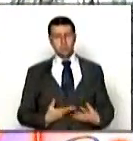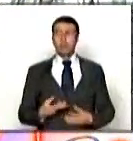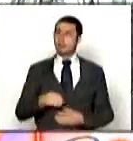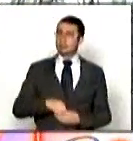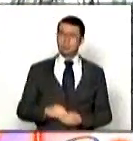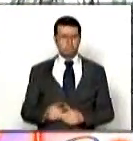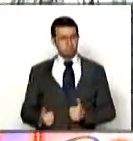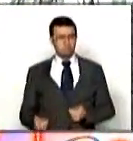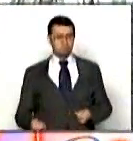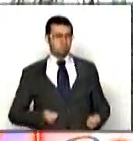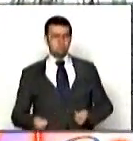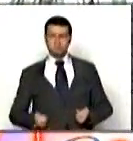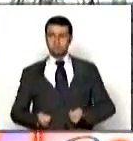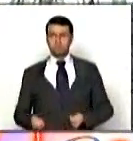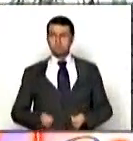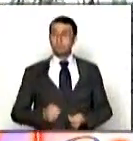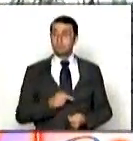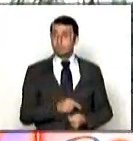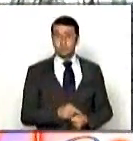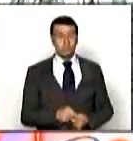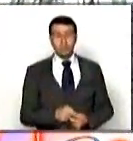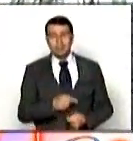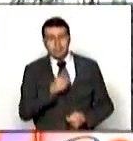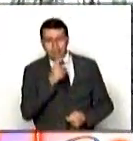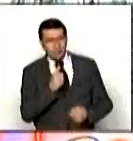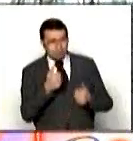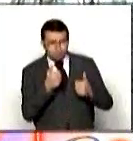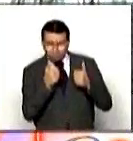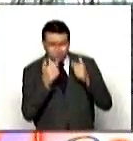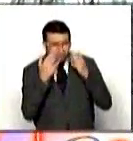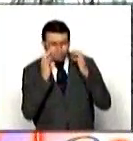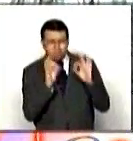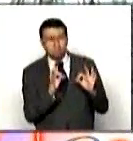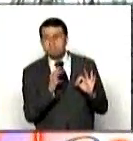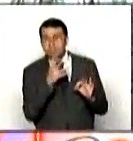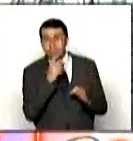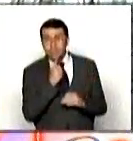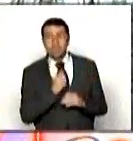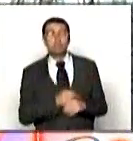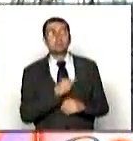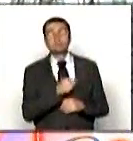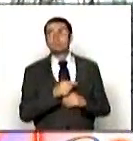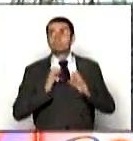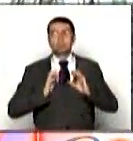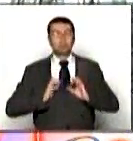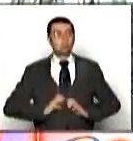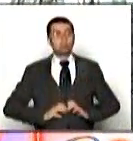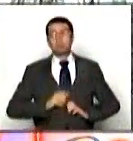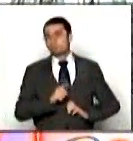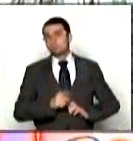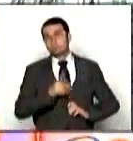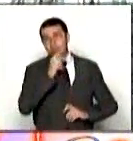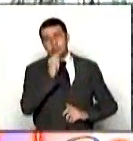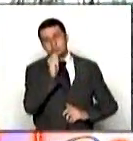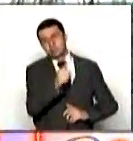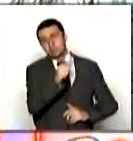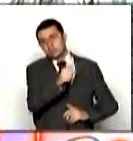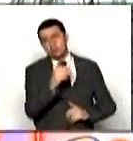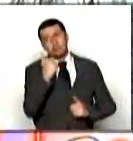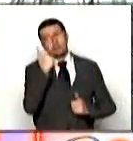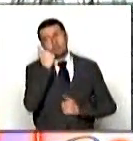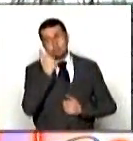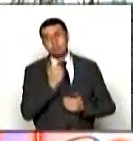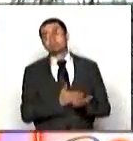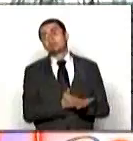generalmente bifidobacterias del colon, no son las adecuadas, entonces el sistema inmune no funciona y es un niño enfermo. Entonces,